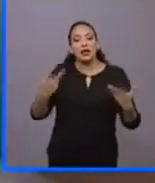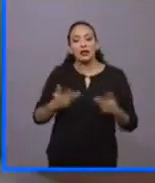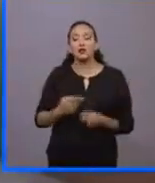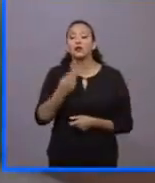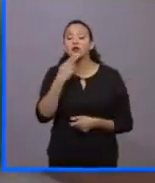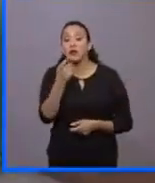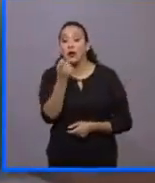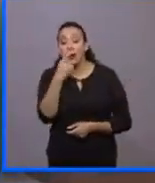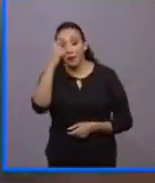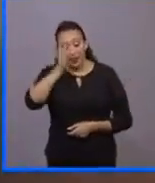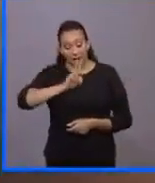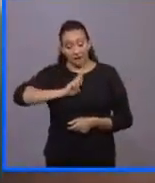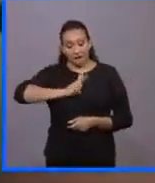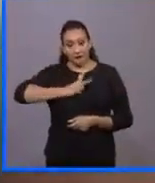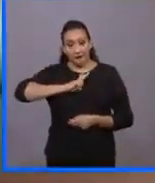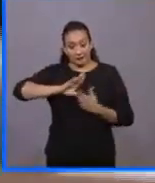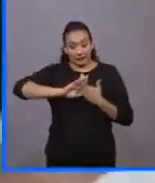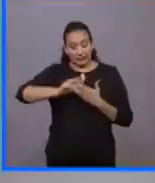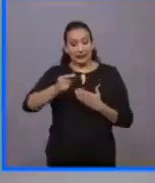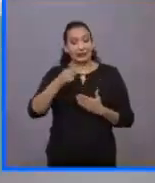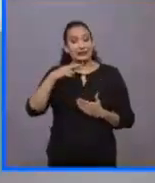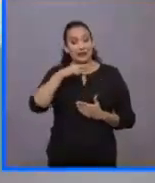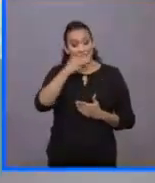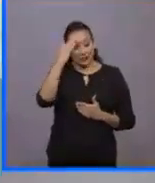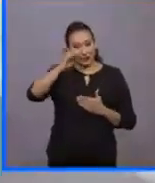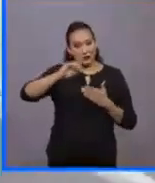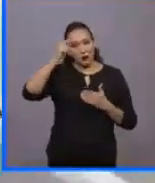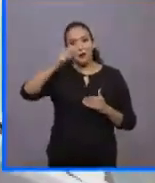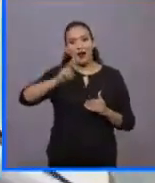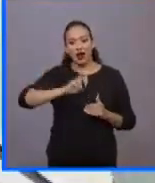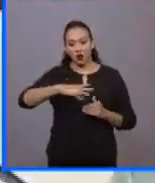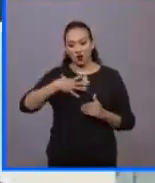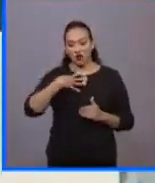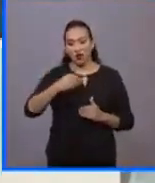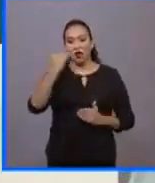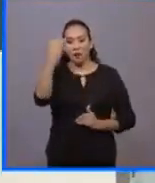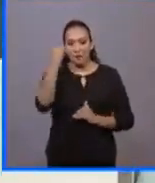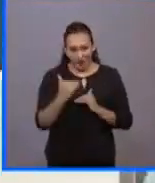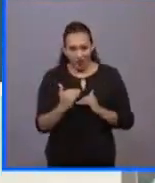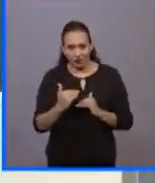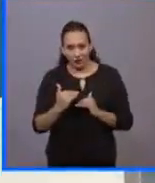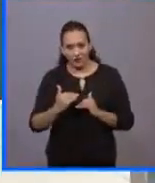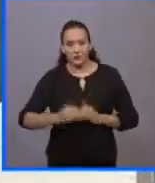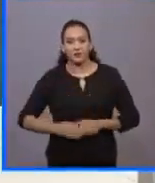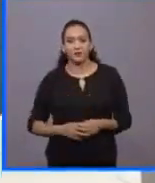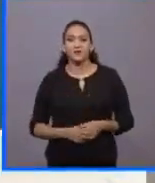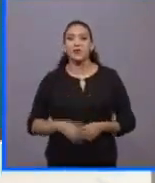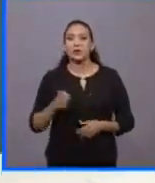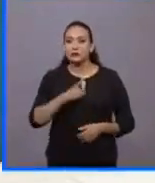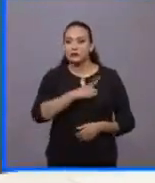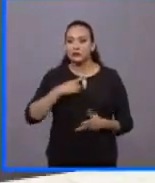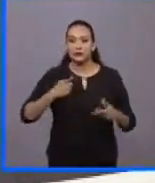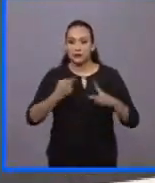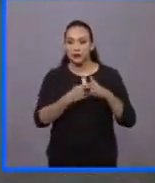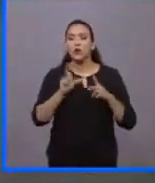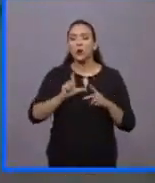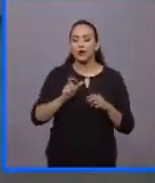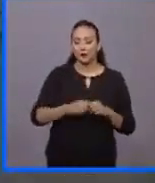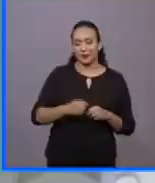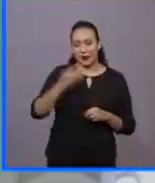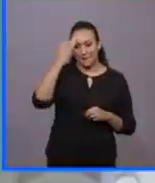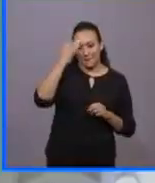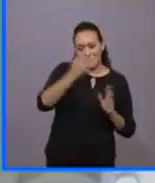medicamentos antirretrovirales a corto plazo para reducir la posibilidad de contraer el virus. Debe iniciarse dentro de las